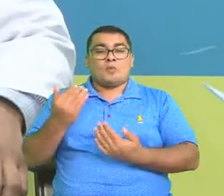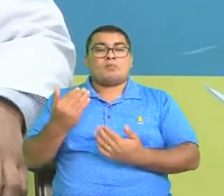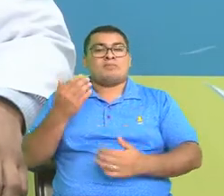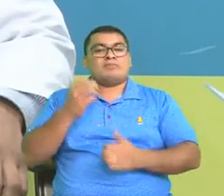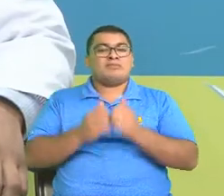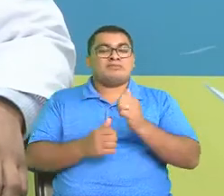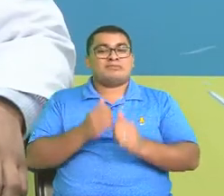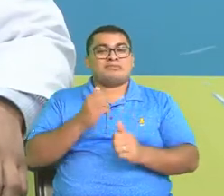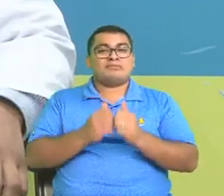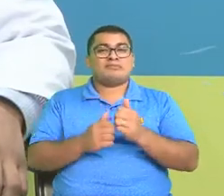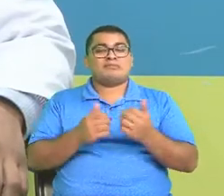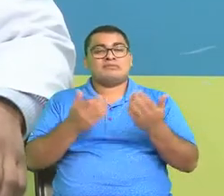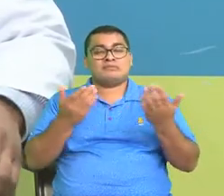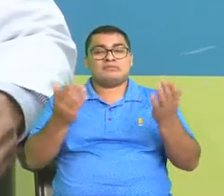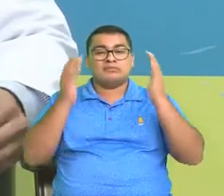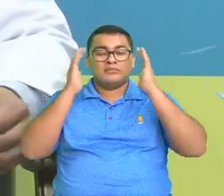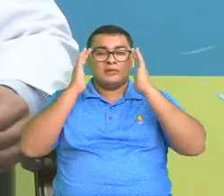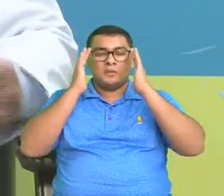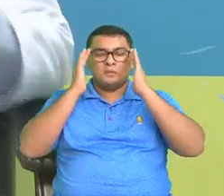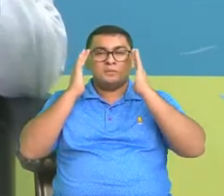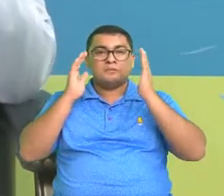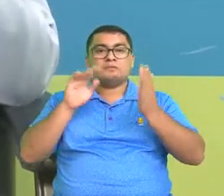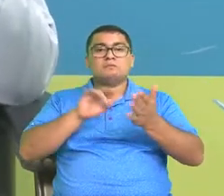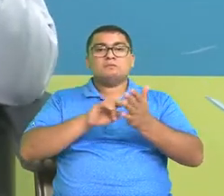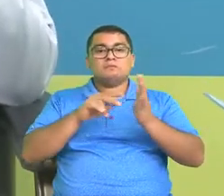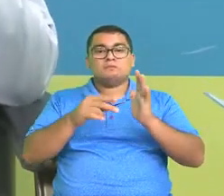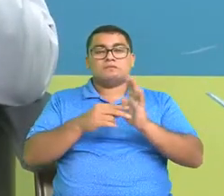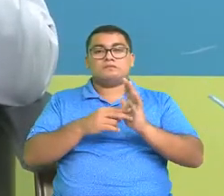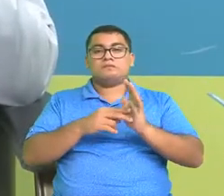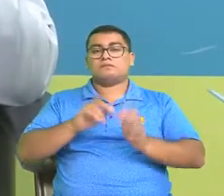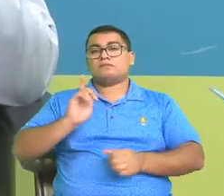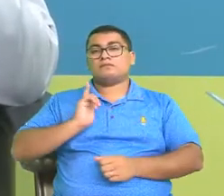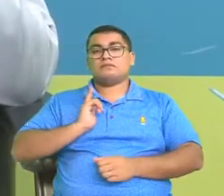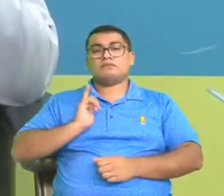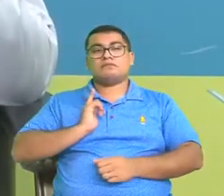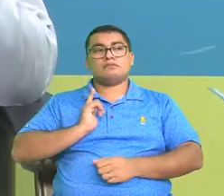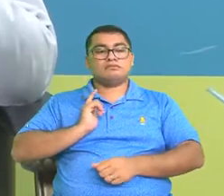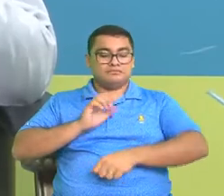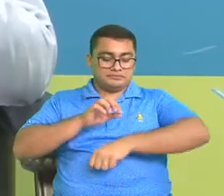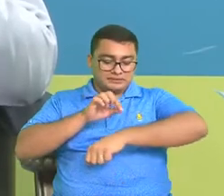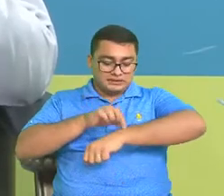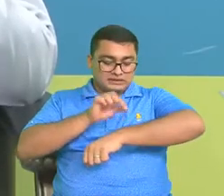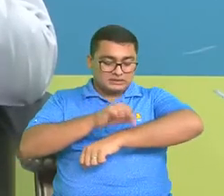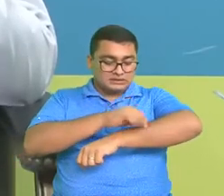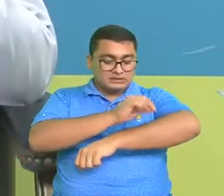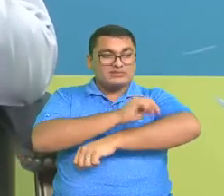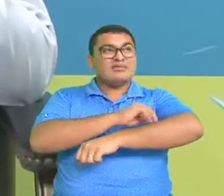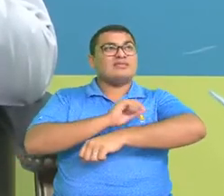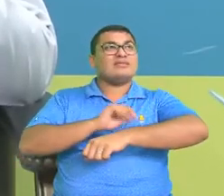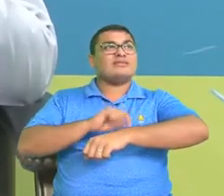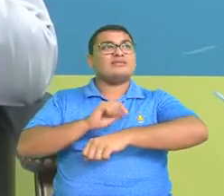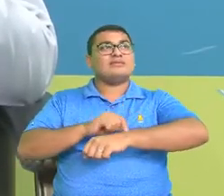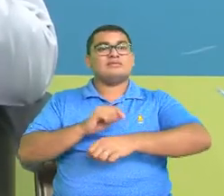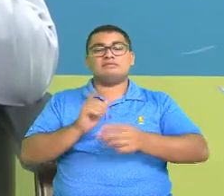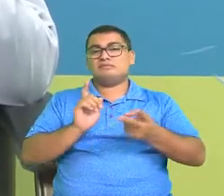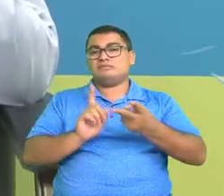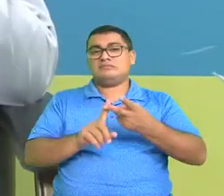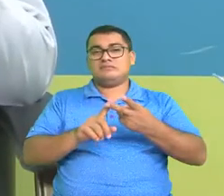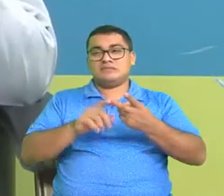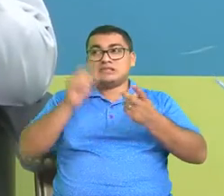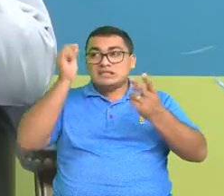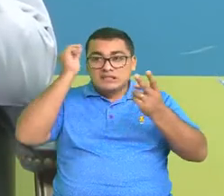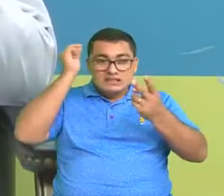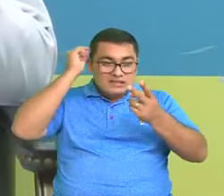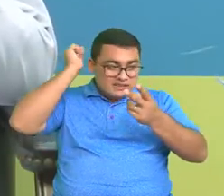¿verdad? Y ellos se caracterizan porque tienen ronchitas en el cuerpo, ¿verdad? En la piel, en la